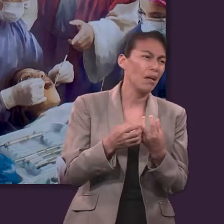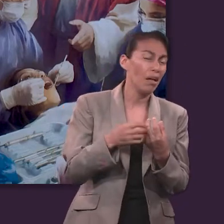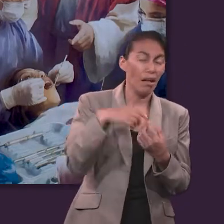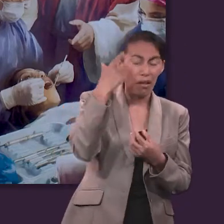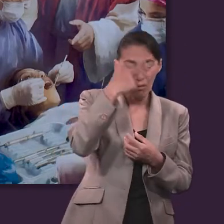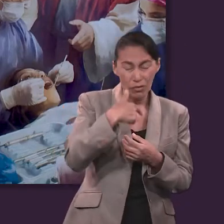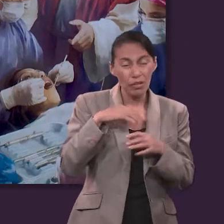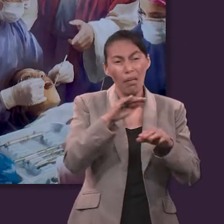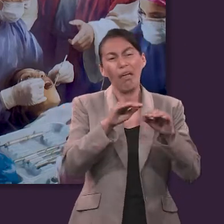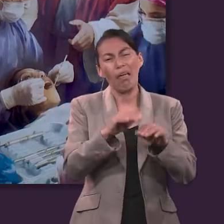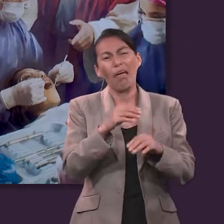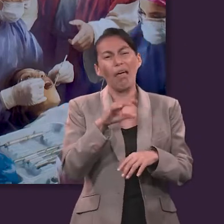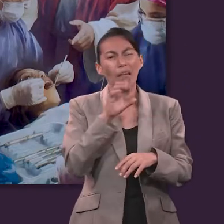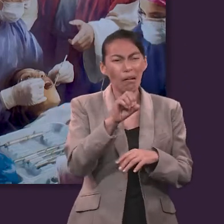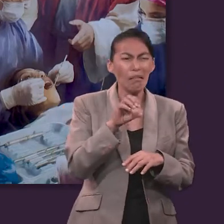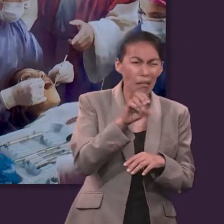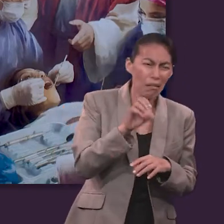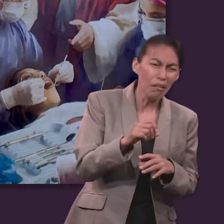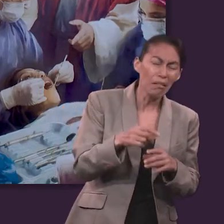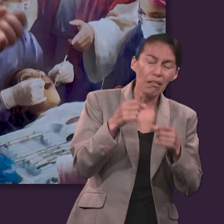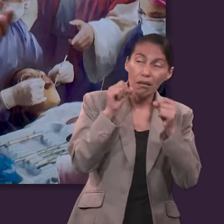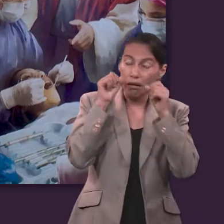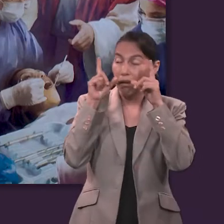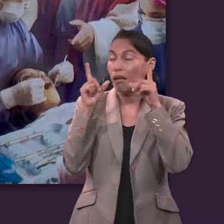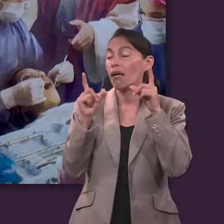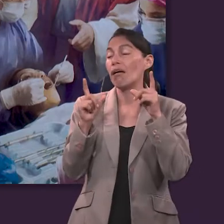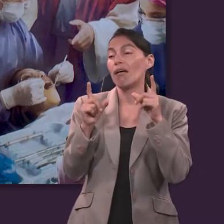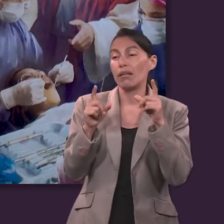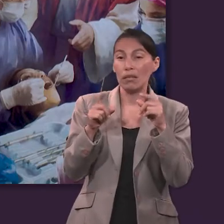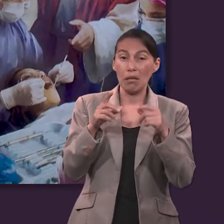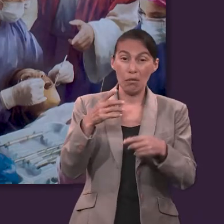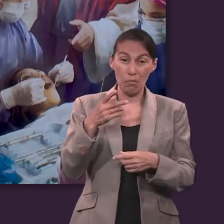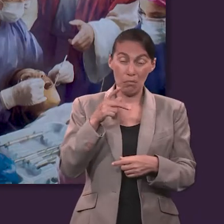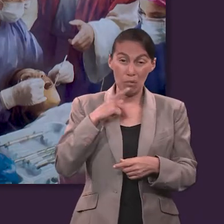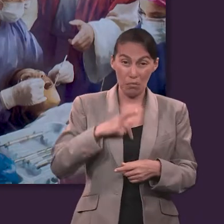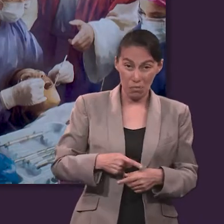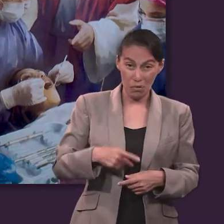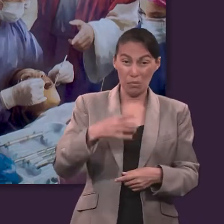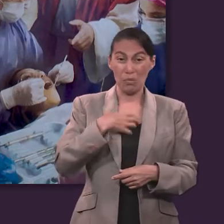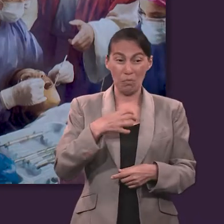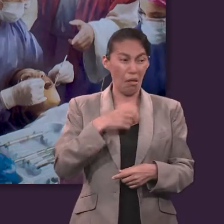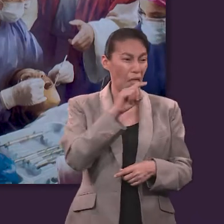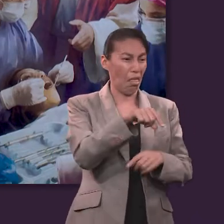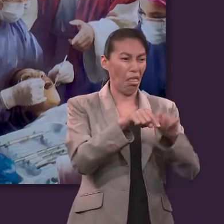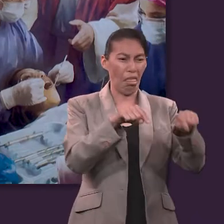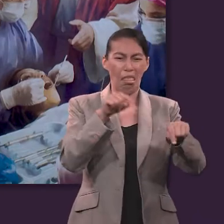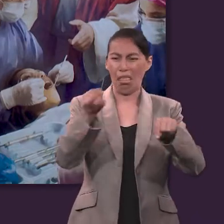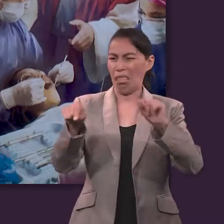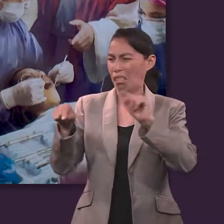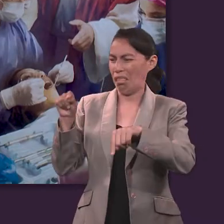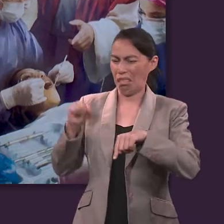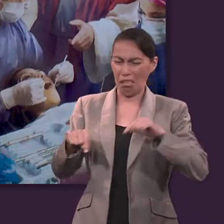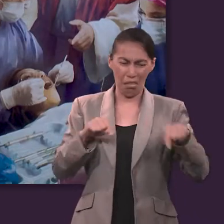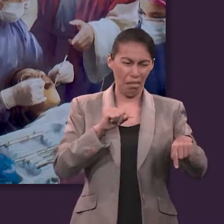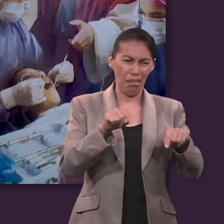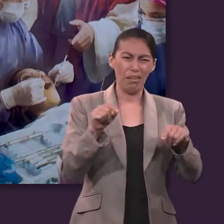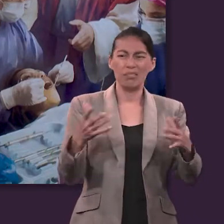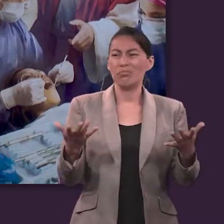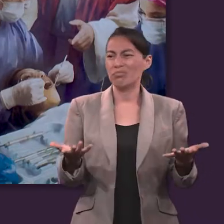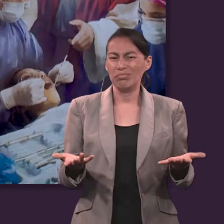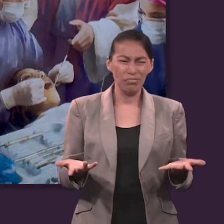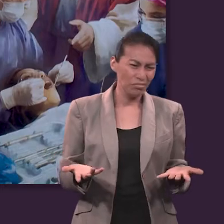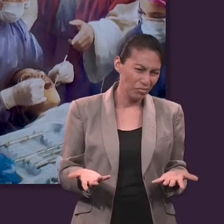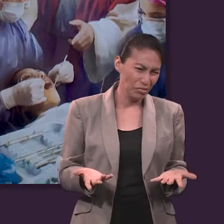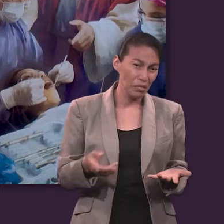llorar, despertarme en la noche, hacer popó por donde quiera, pipí por donde quiera. Y aún así, en mi